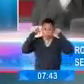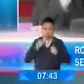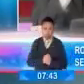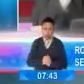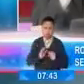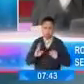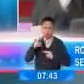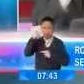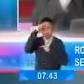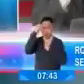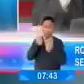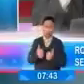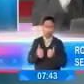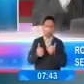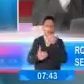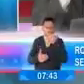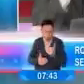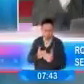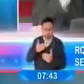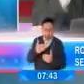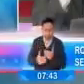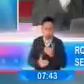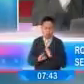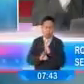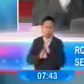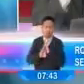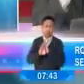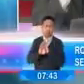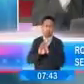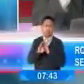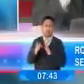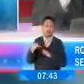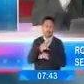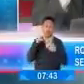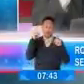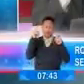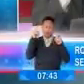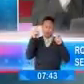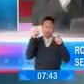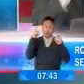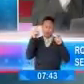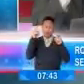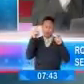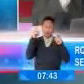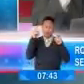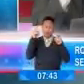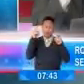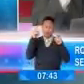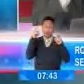creo que las noticias son buenas. Hemos pasado por el momento más duro de una de las etapas.